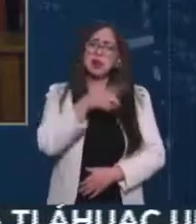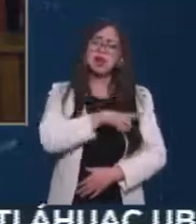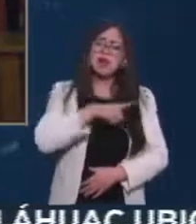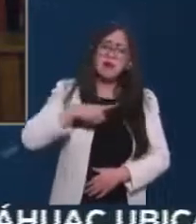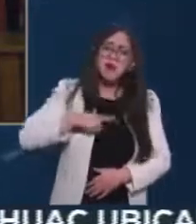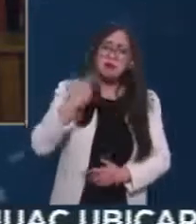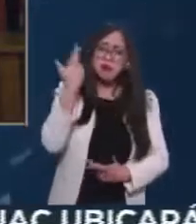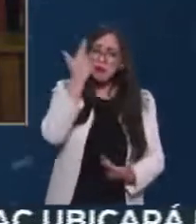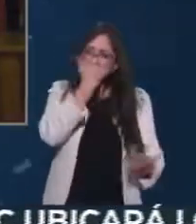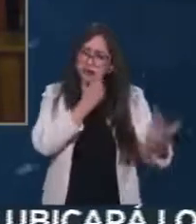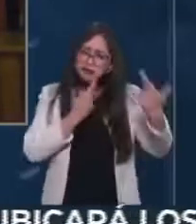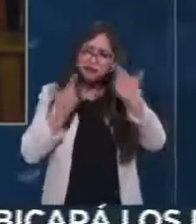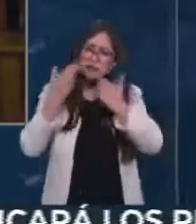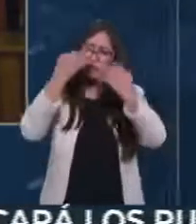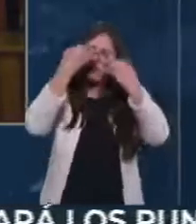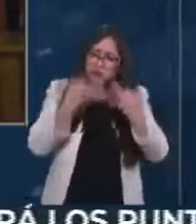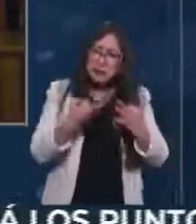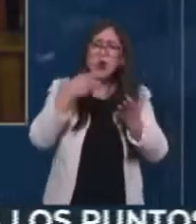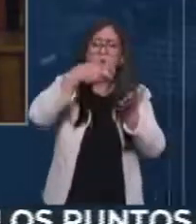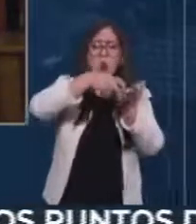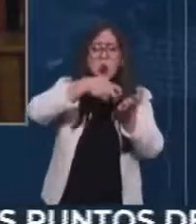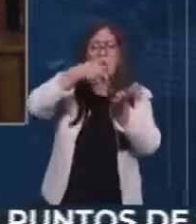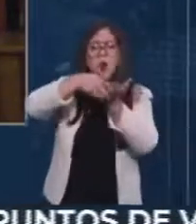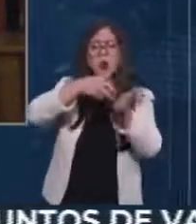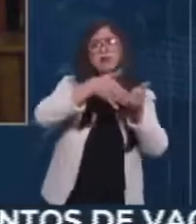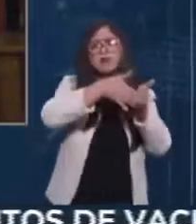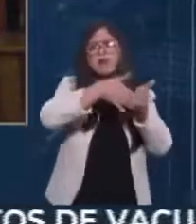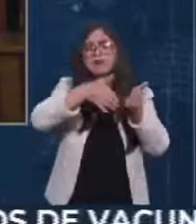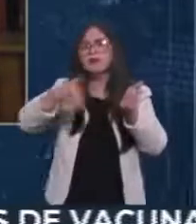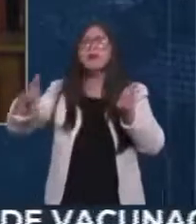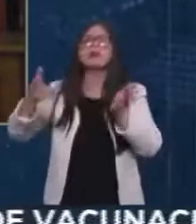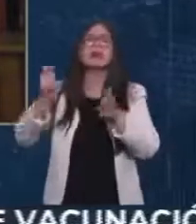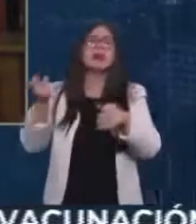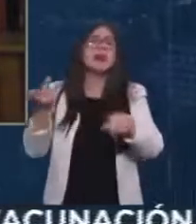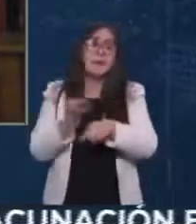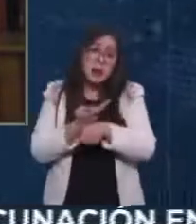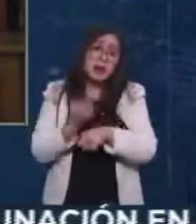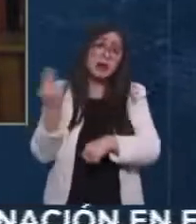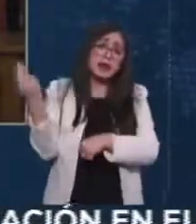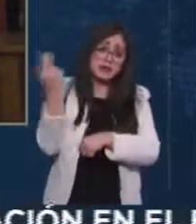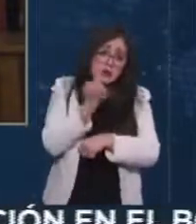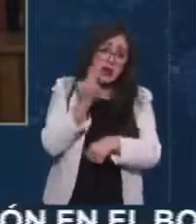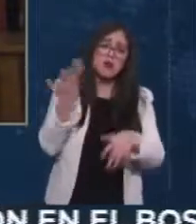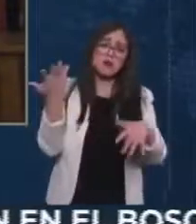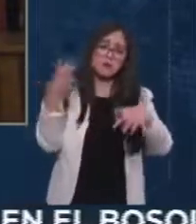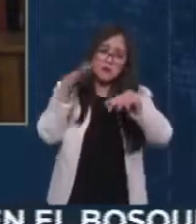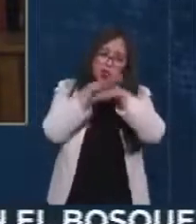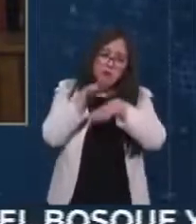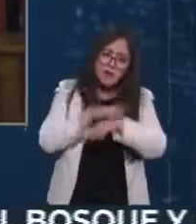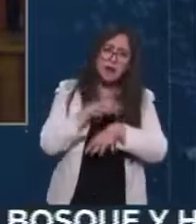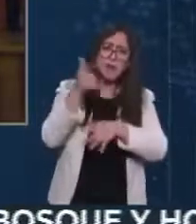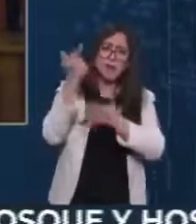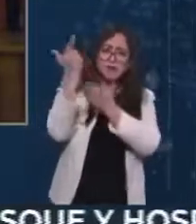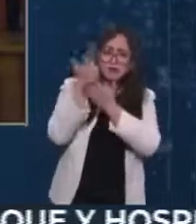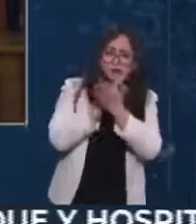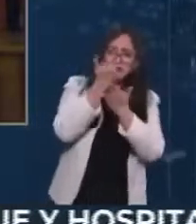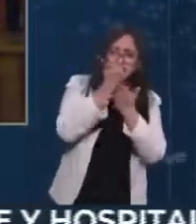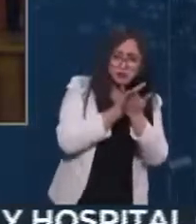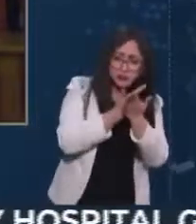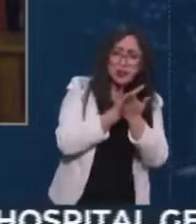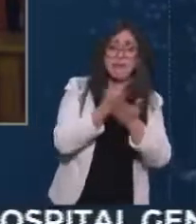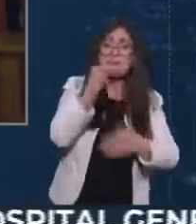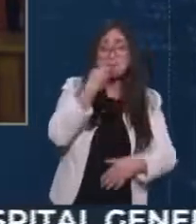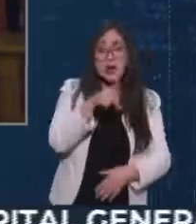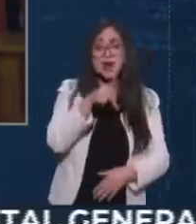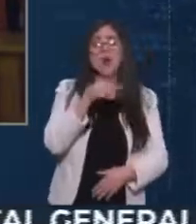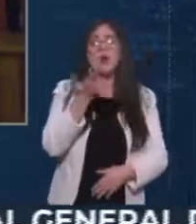debidas observaciones y corregir sobre la marcha, ¿no? Hay que pulir ciertos padrones, y en el caso pues de